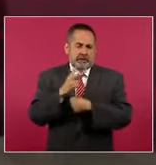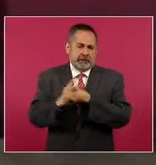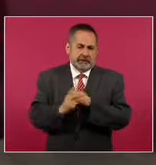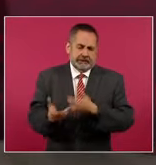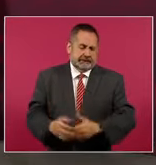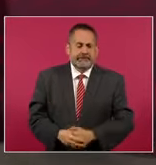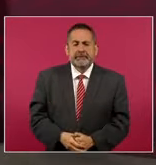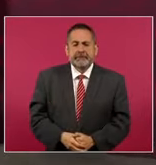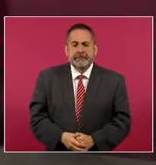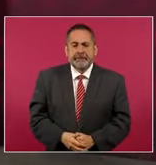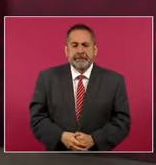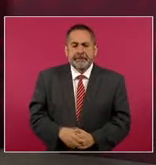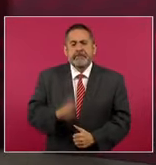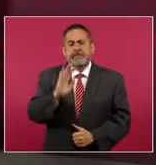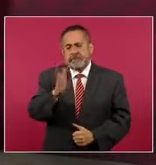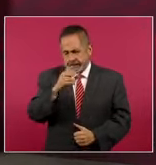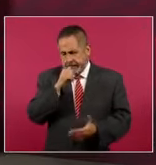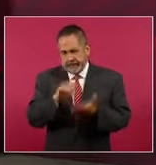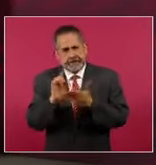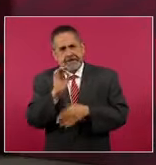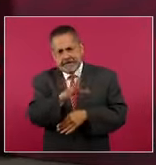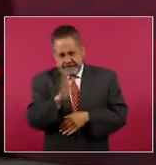sus peticiones? Sí, ya la envié.